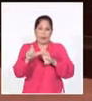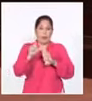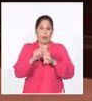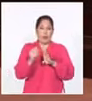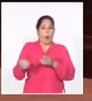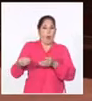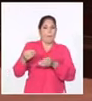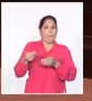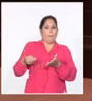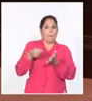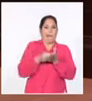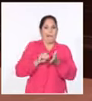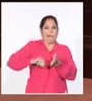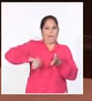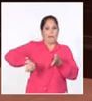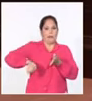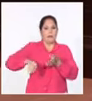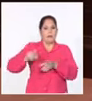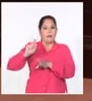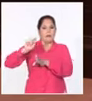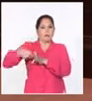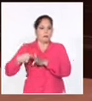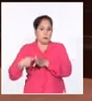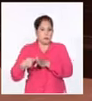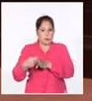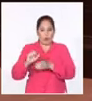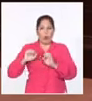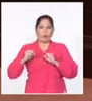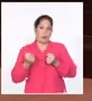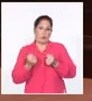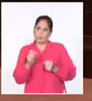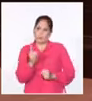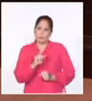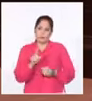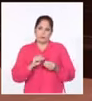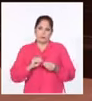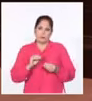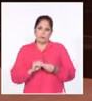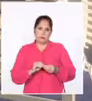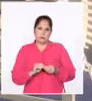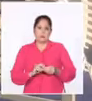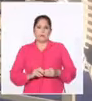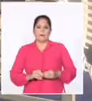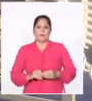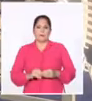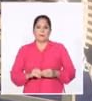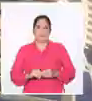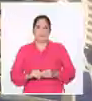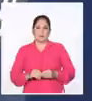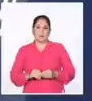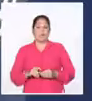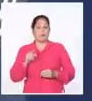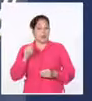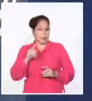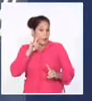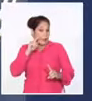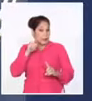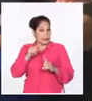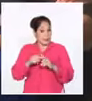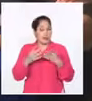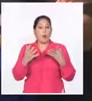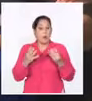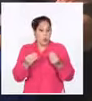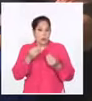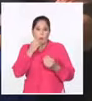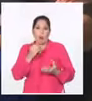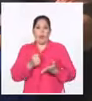fiscal, el tema de la impunidad en determinados actos económicos que hoy no se registran oportunamente. A este propósito, mucho puede